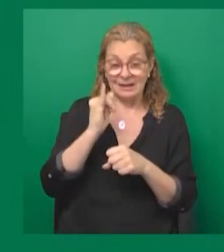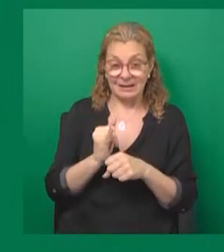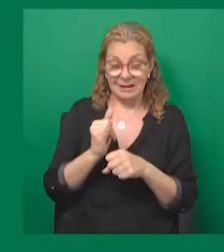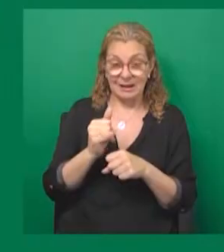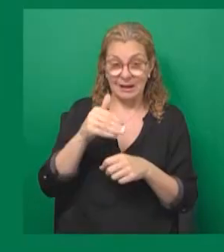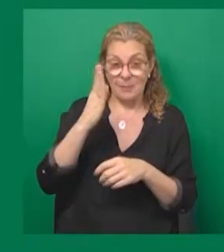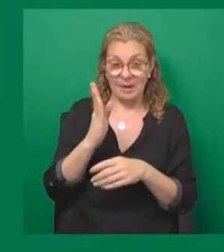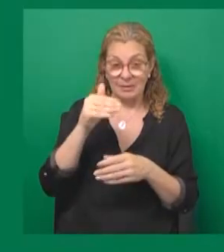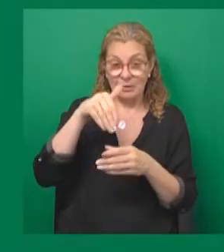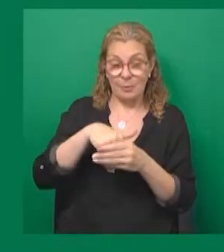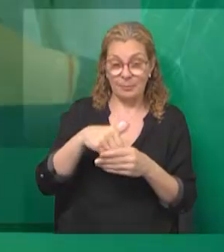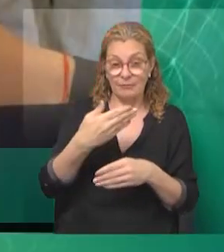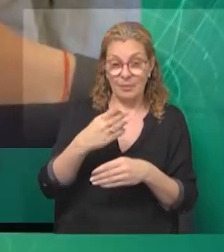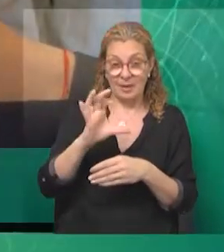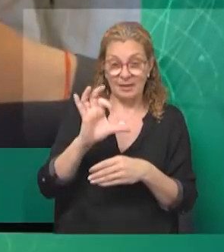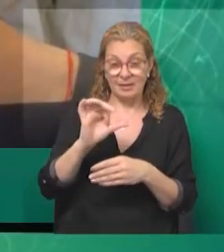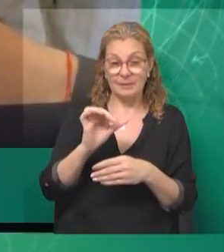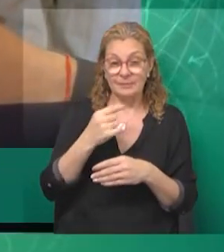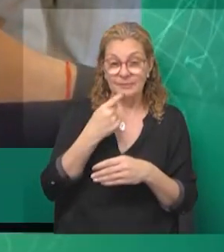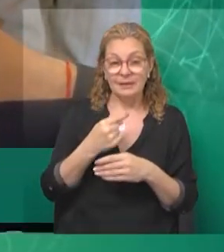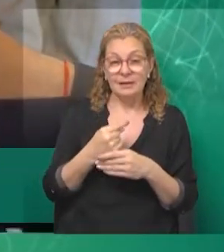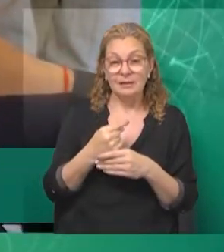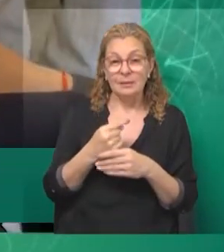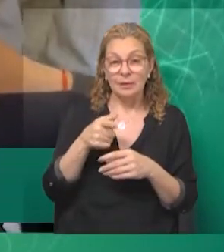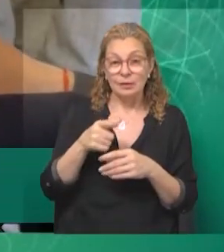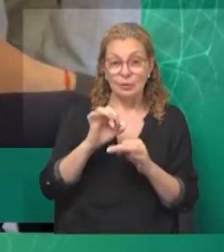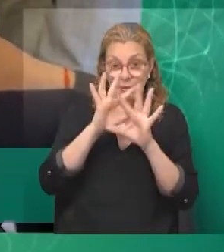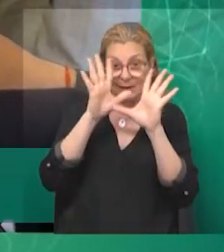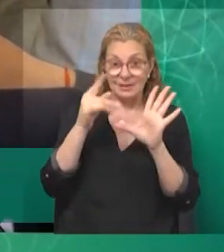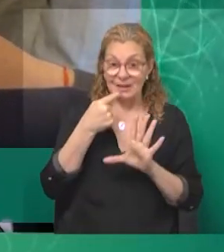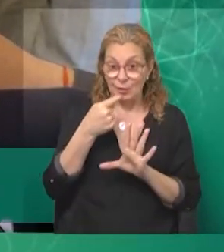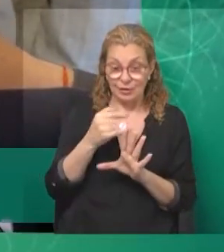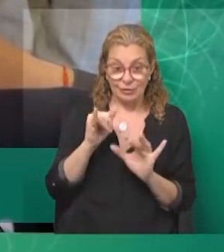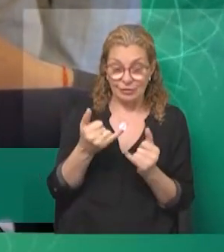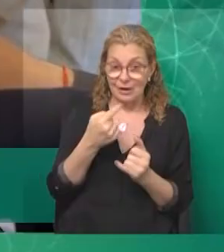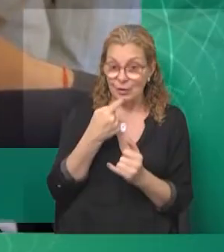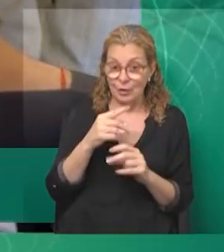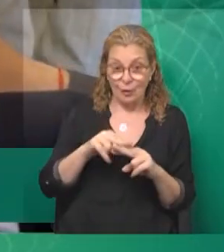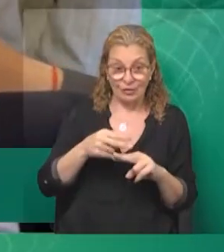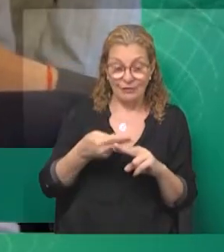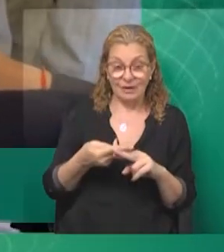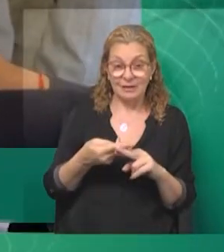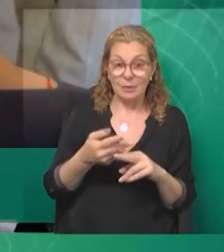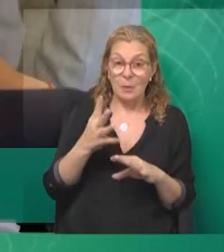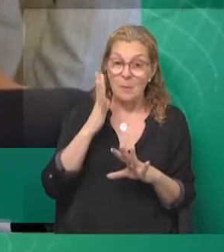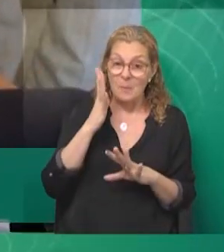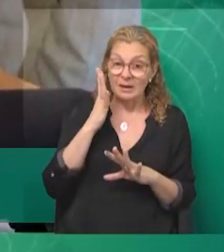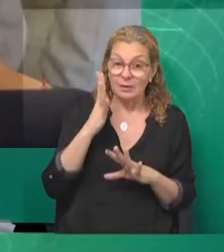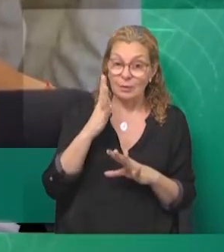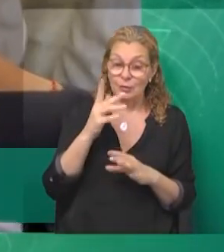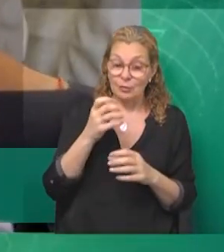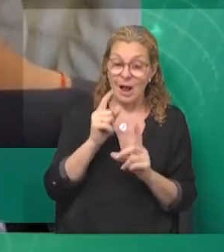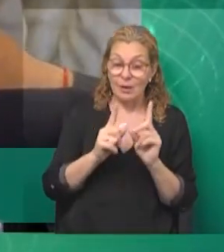plebiscito previsional esta iniciativa pone claramente lo he dicho y lo sostengo pone en riesgo fuentes de